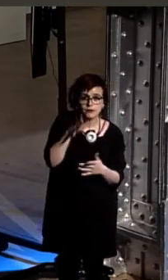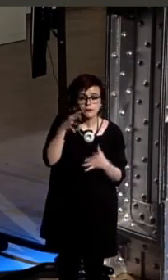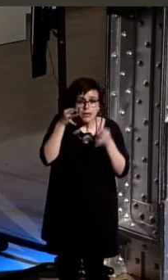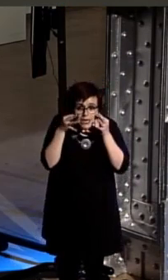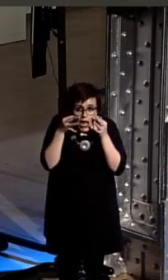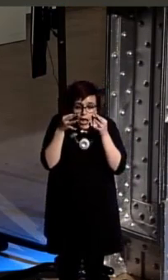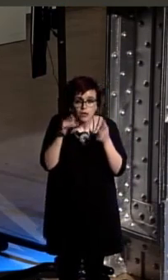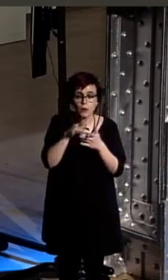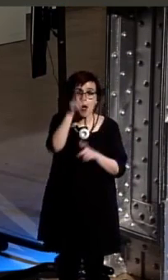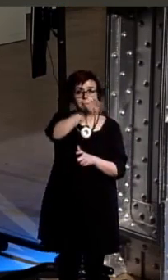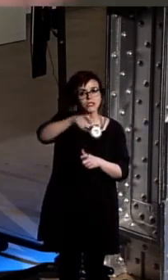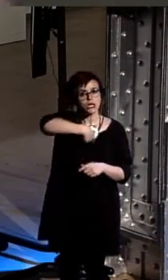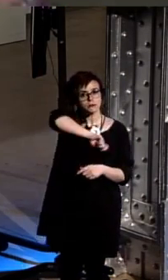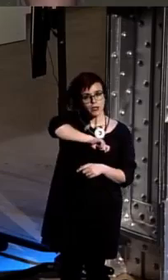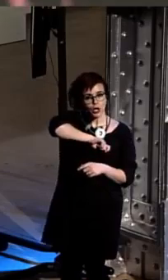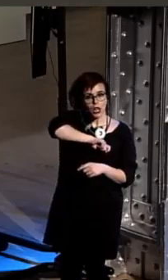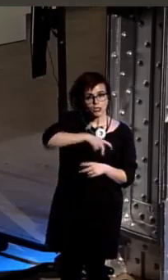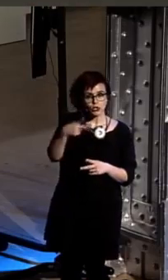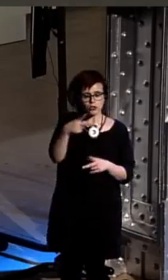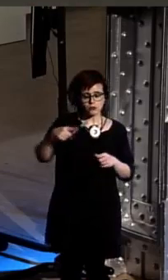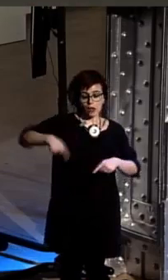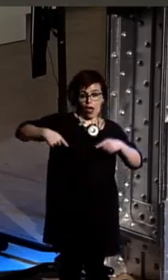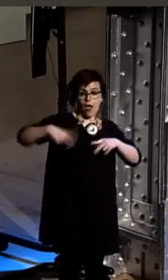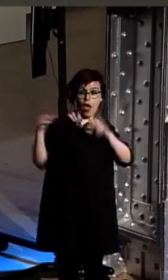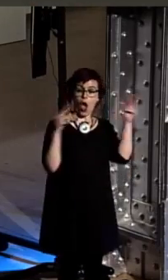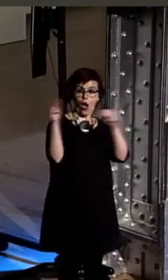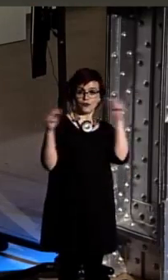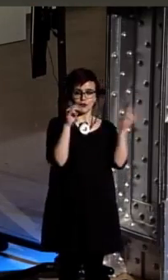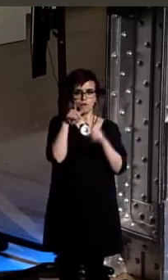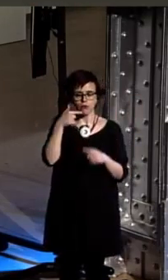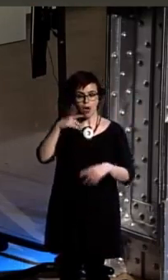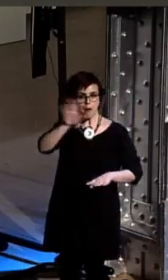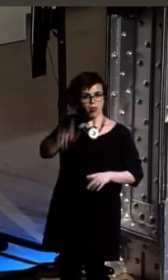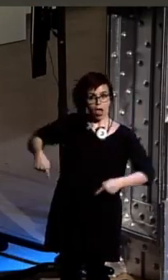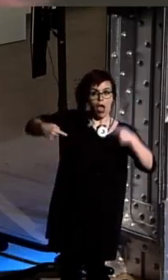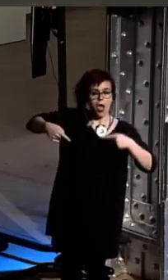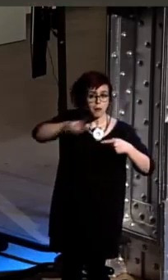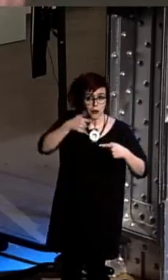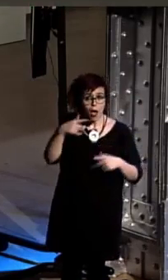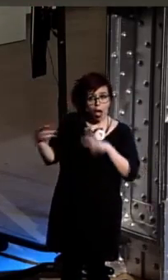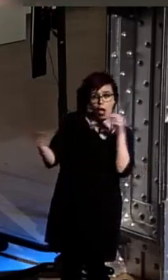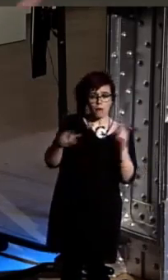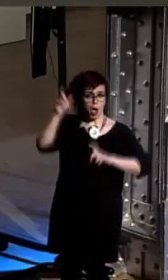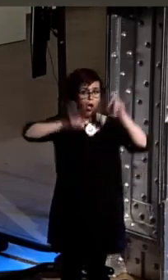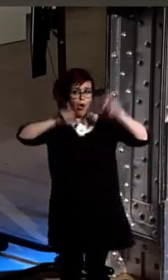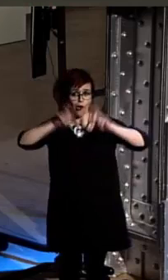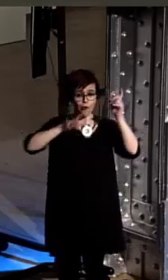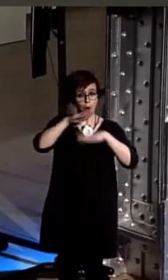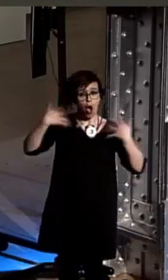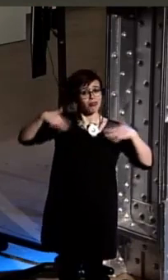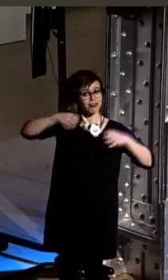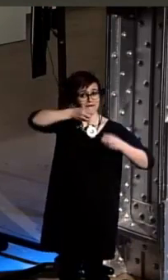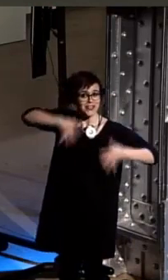a dos personas de España hablar agitadamente y eres de otro país y te crees que se están peleando y no se están peleando, ¿no? Solamente que están muy contentos,